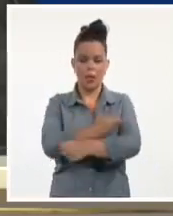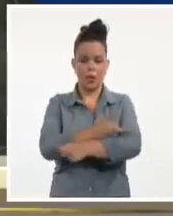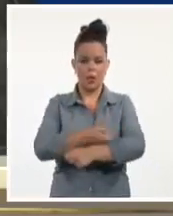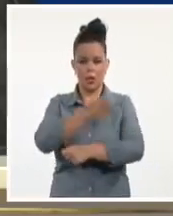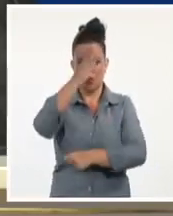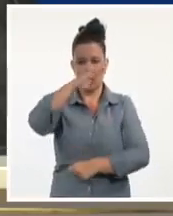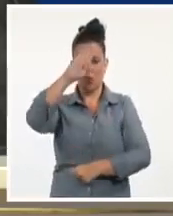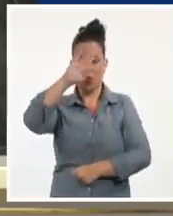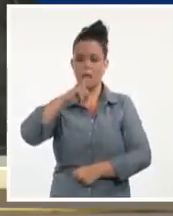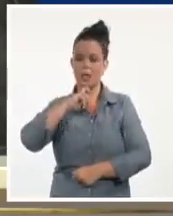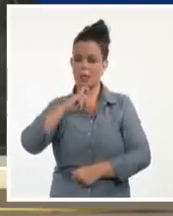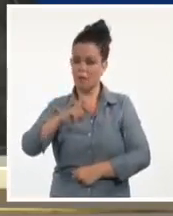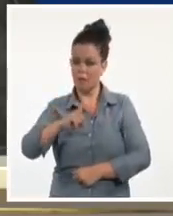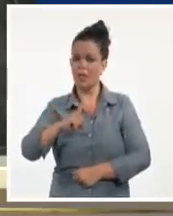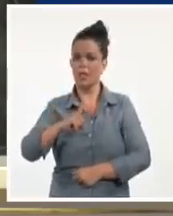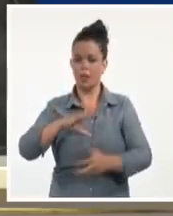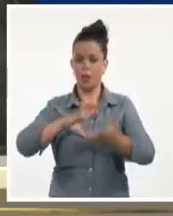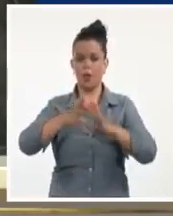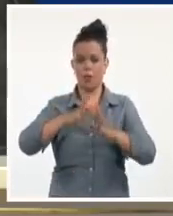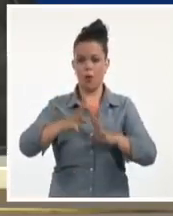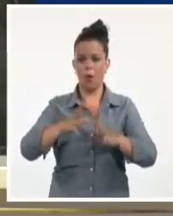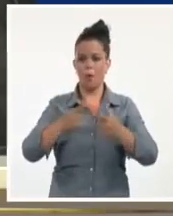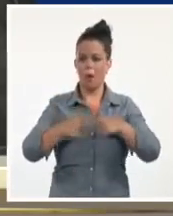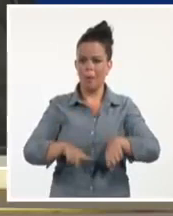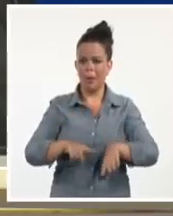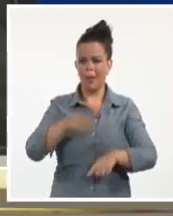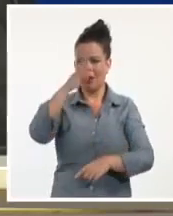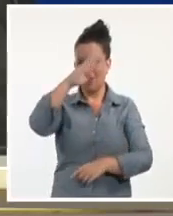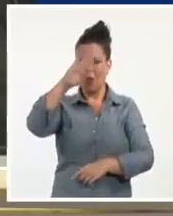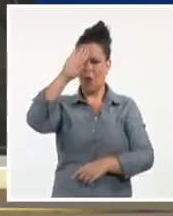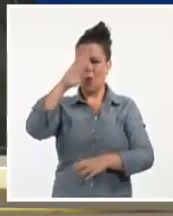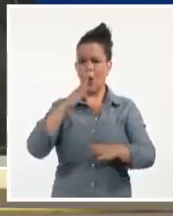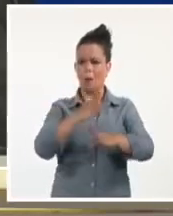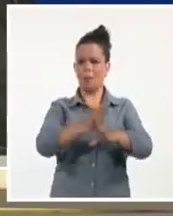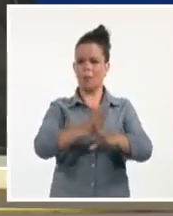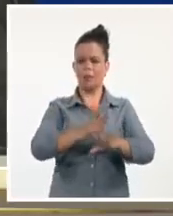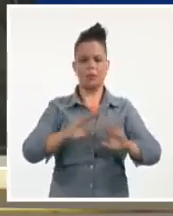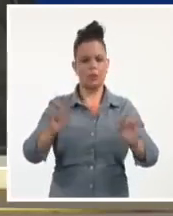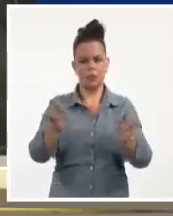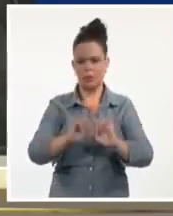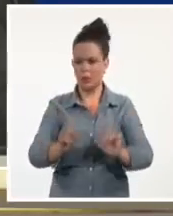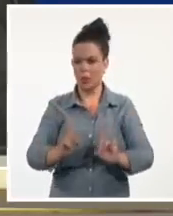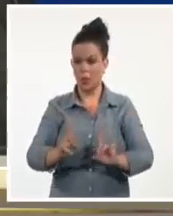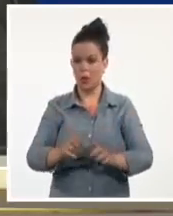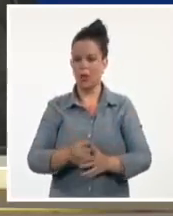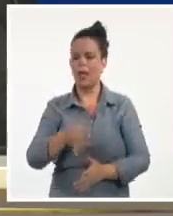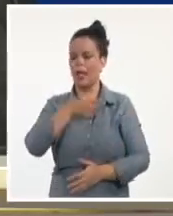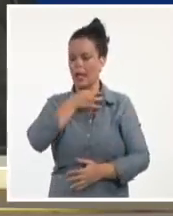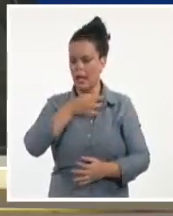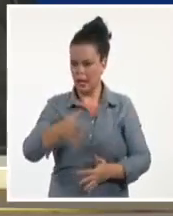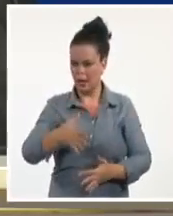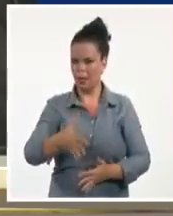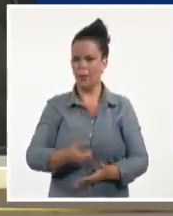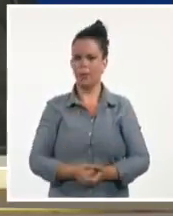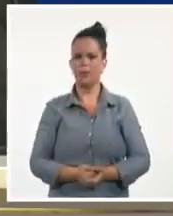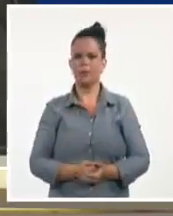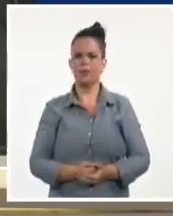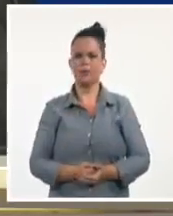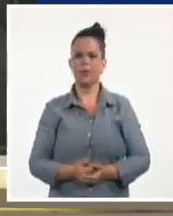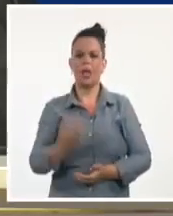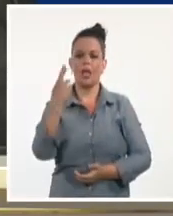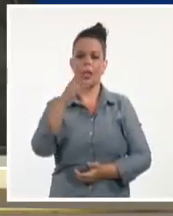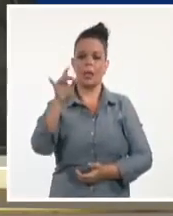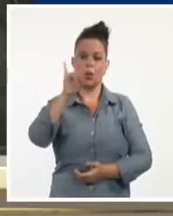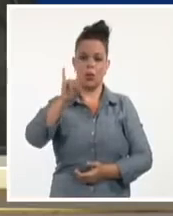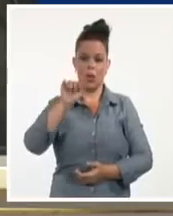obstáculos no los pone la habana en el caso por ejemplo los cubanos residentes en reino unido para